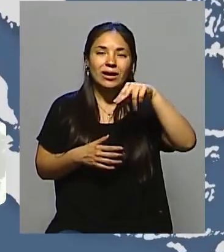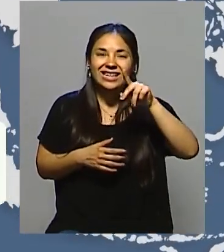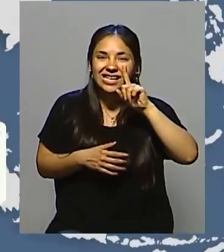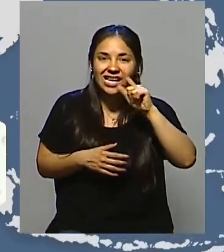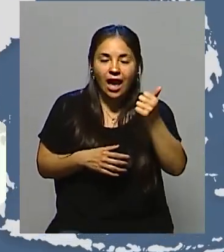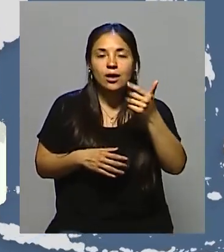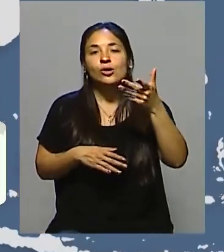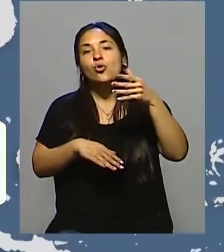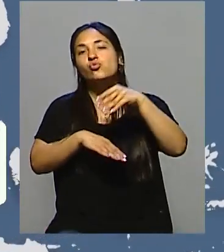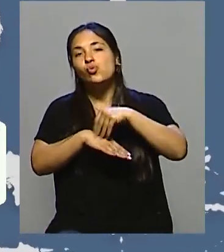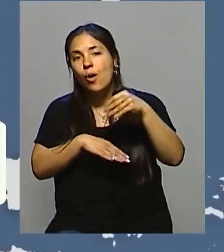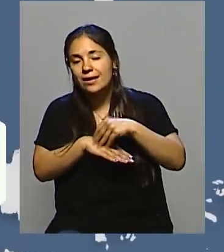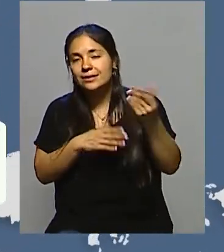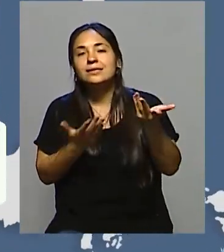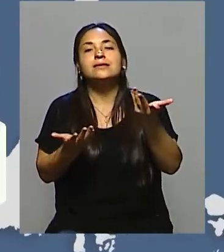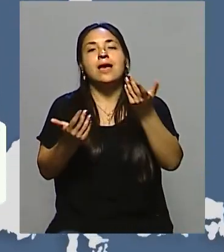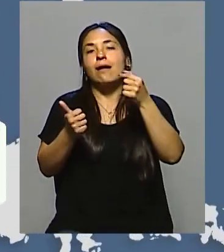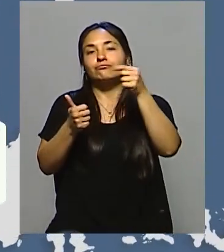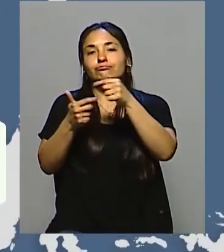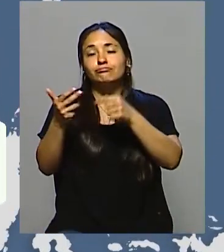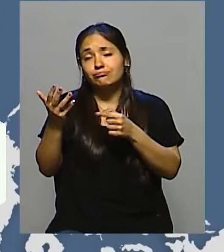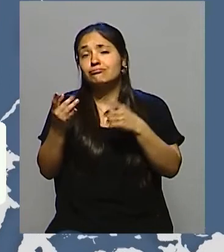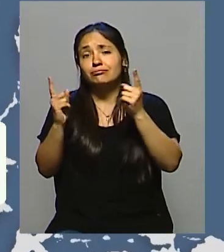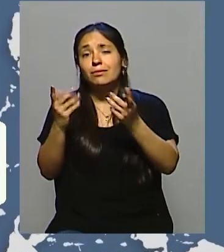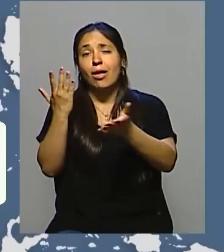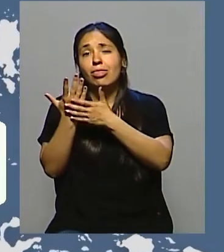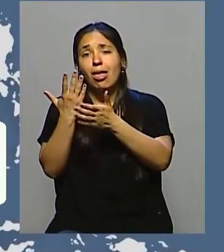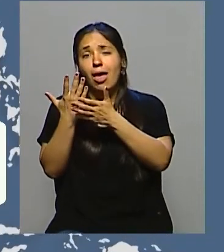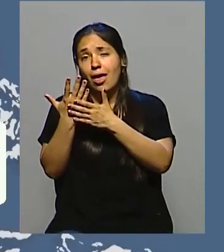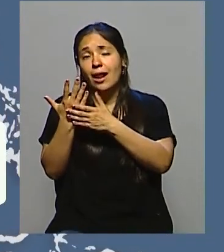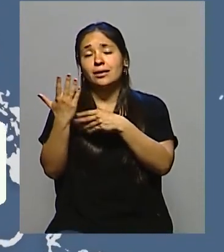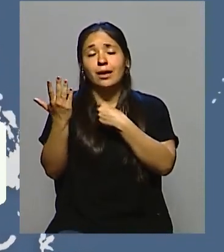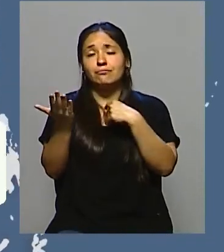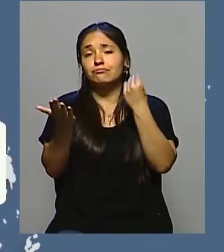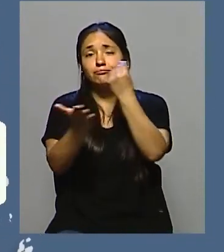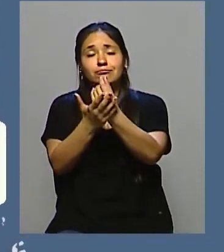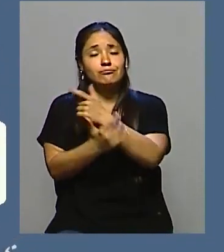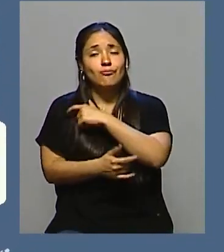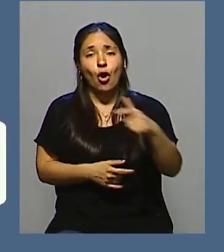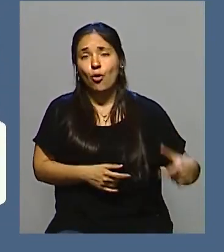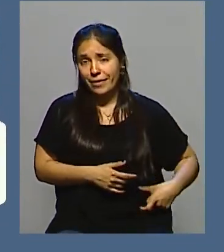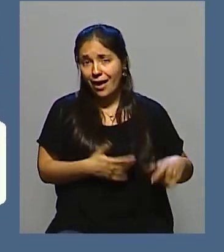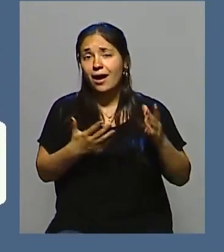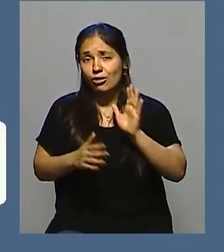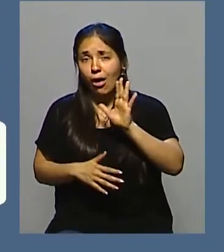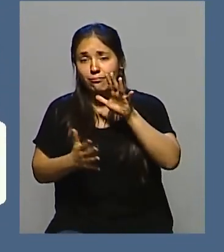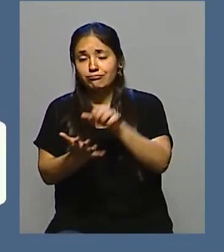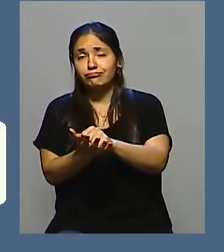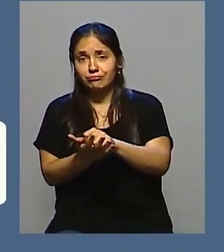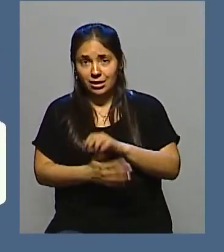excelencia, donde la derecha conservadora ha conquistado el poder. Pero se